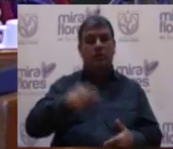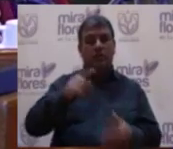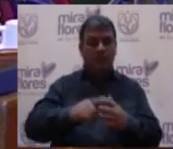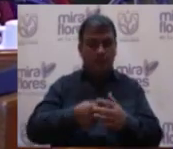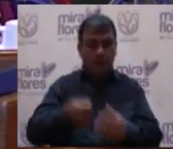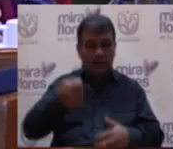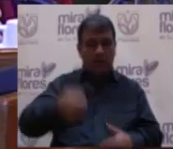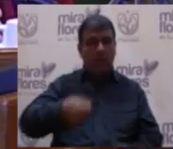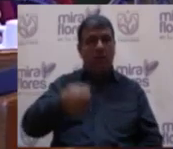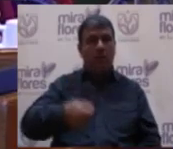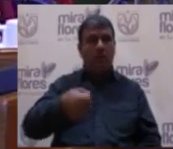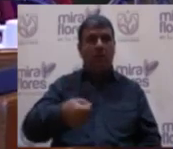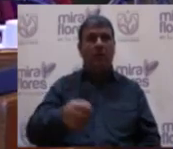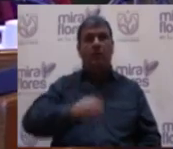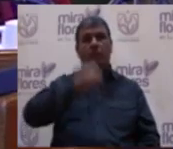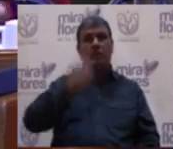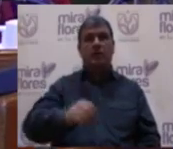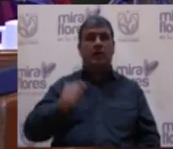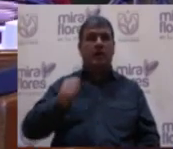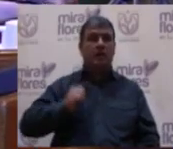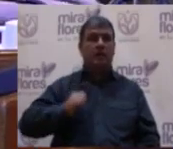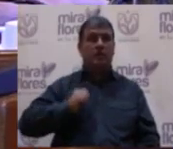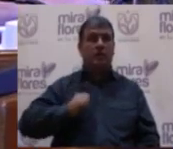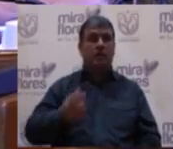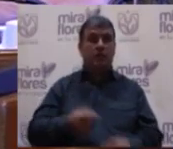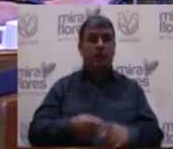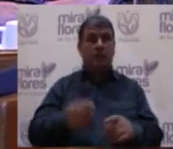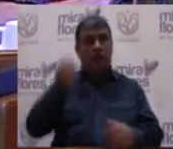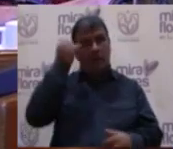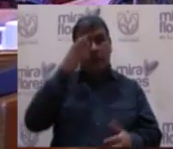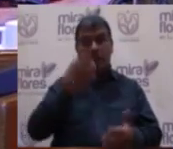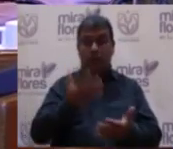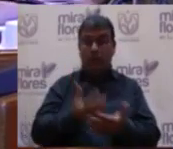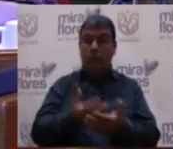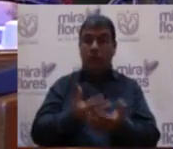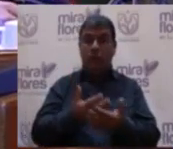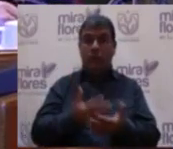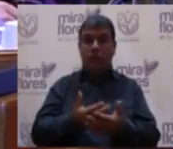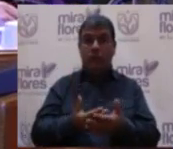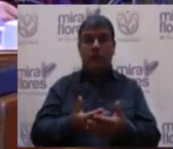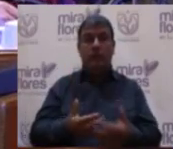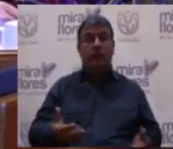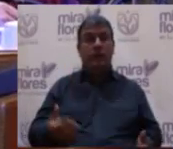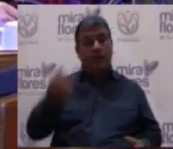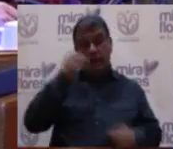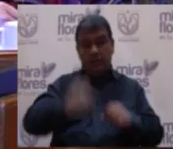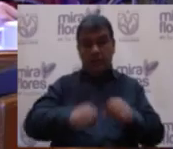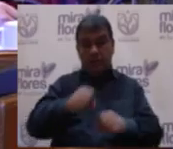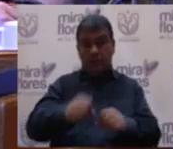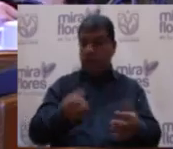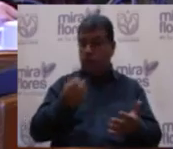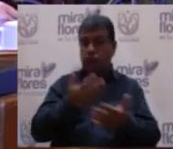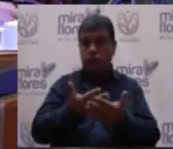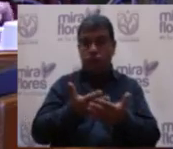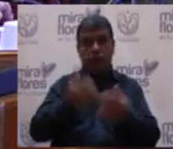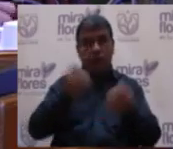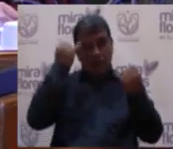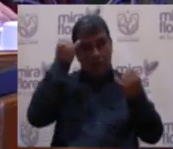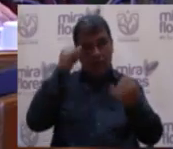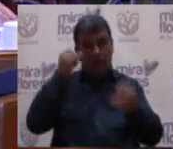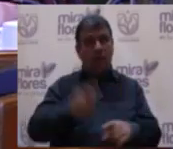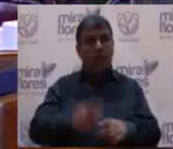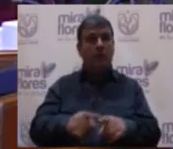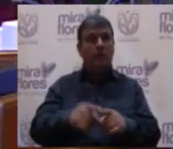pagar un porcentaje a la municipalidad. Pero la idea me parece buena, la idea de la bicicleta me parece una excelente idea, pero por